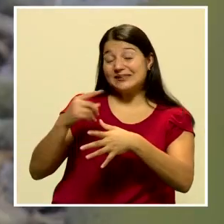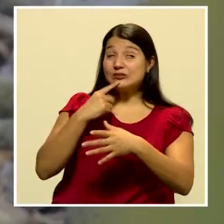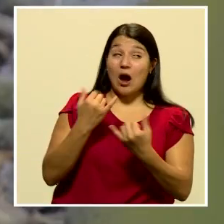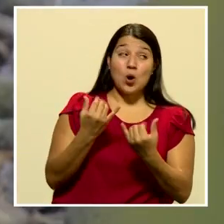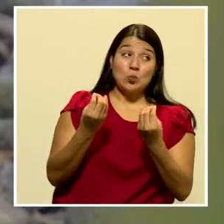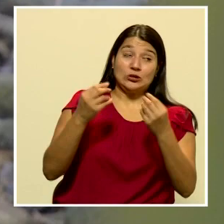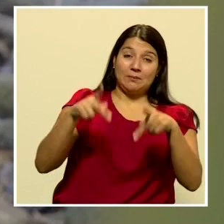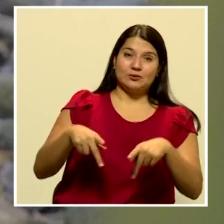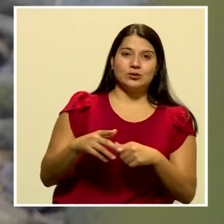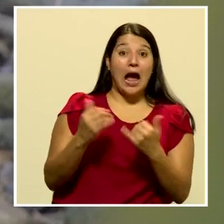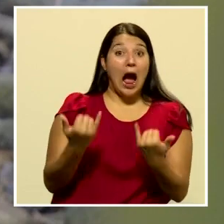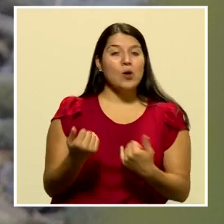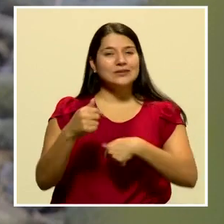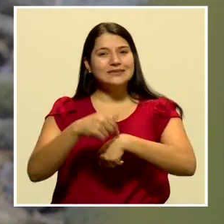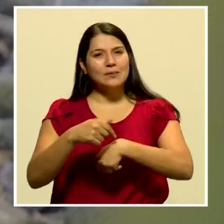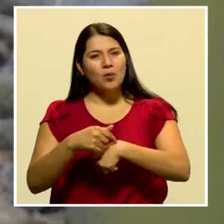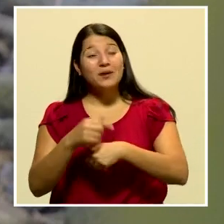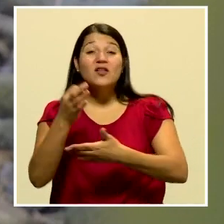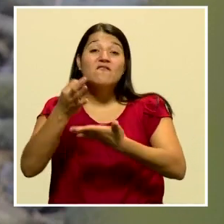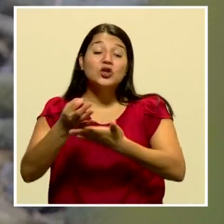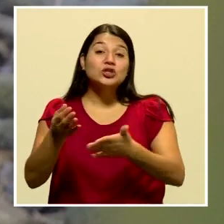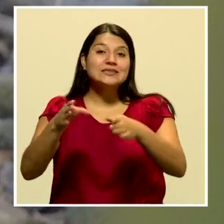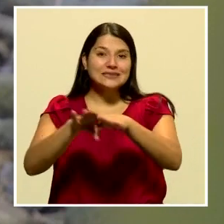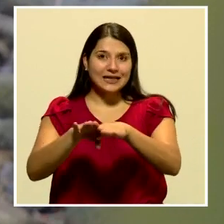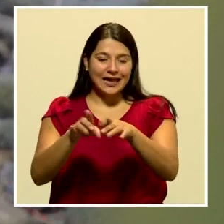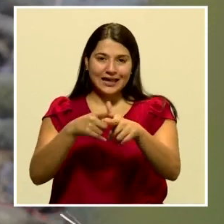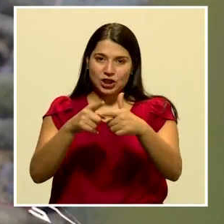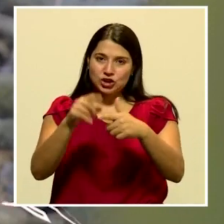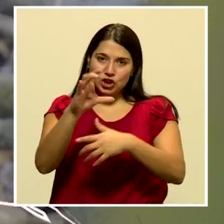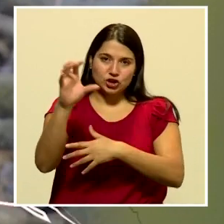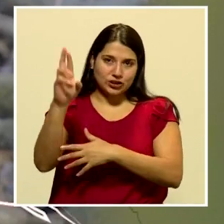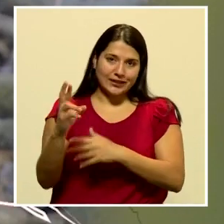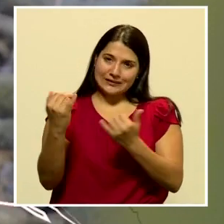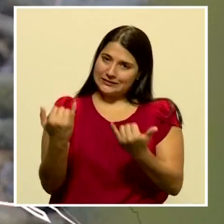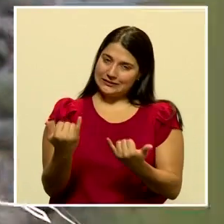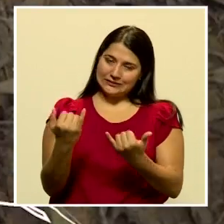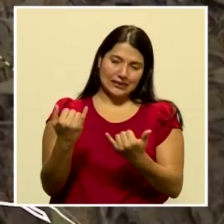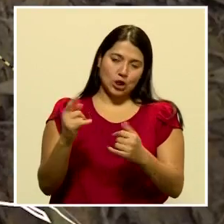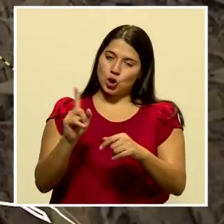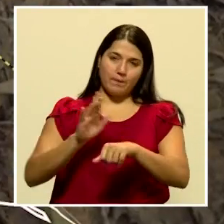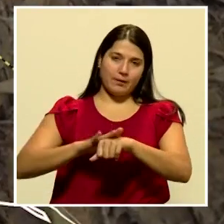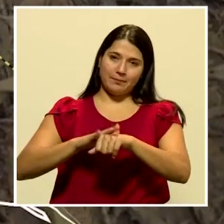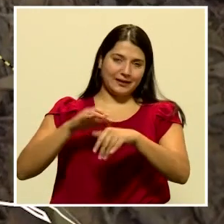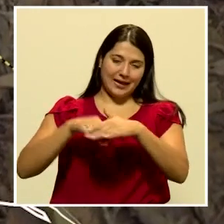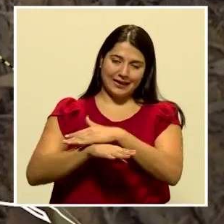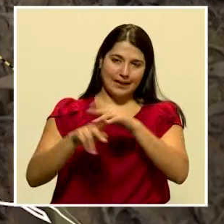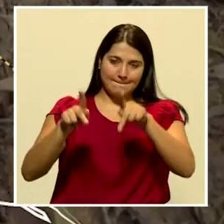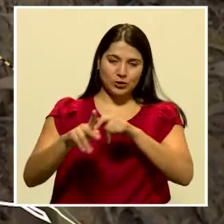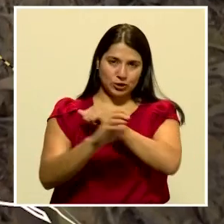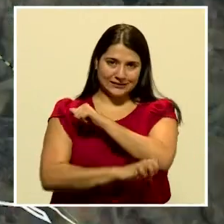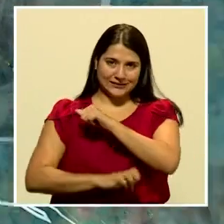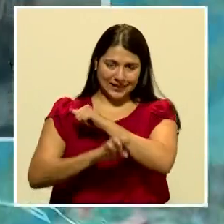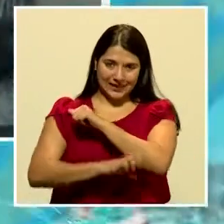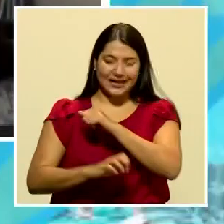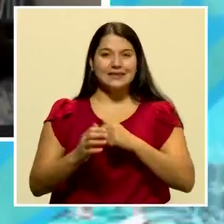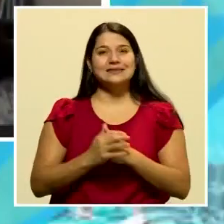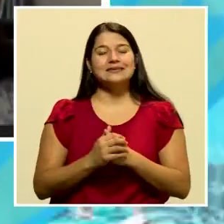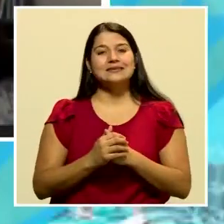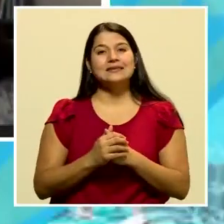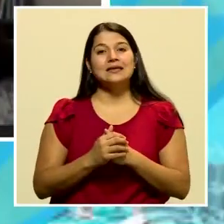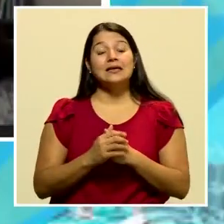Ahorita, en este momento, como las fronteras están cerradas, Costa Rica pues ya no está recibiendo sus migrantes. Como usted lo menciona, Ernesto,